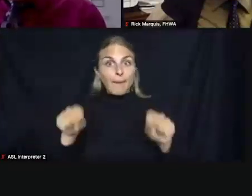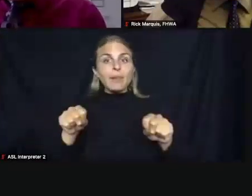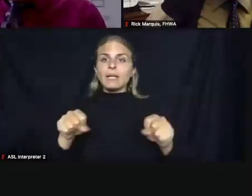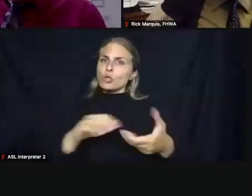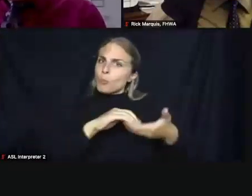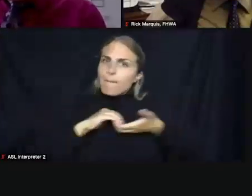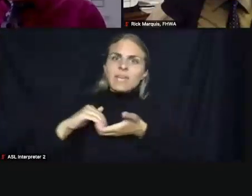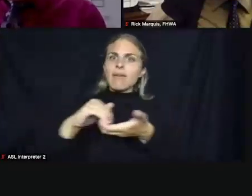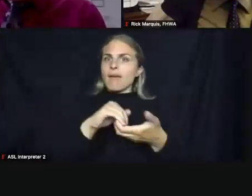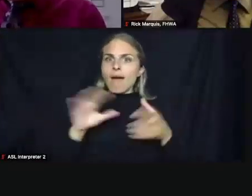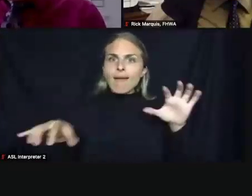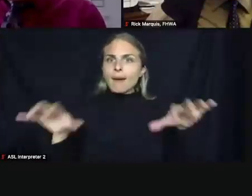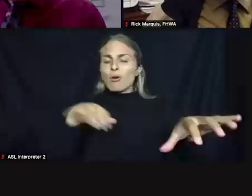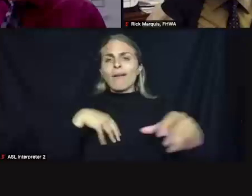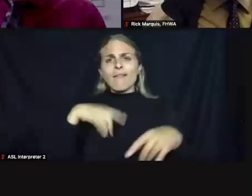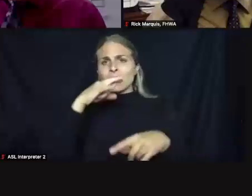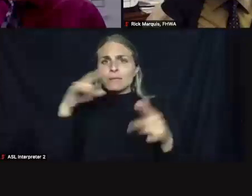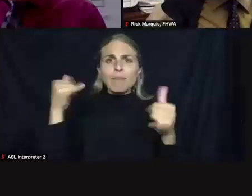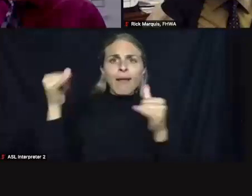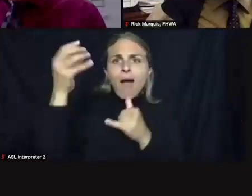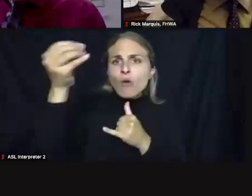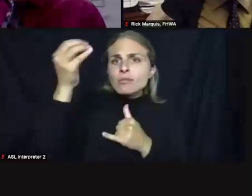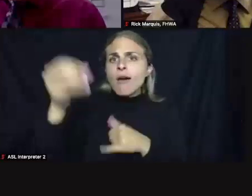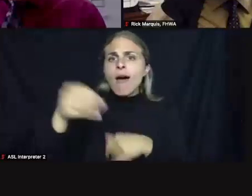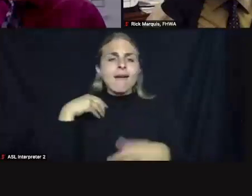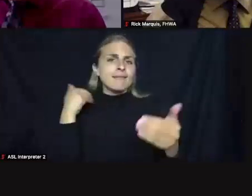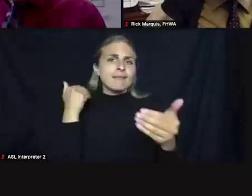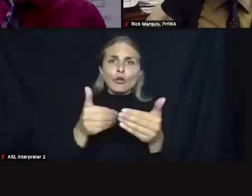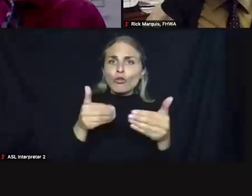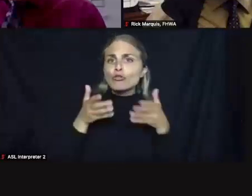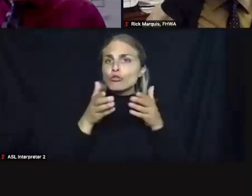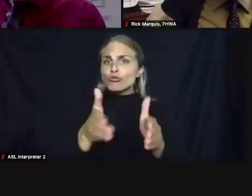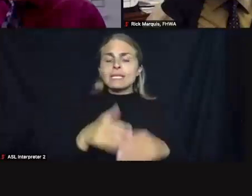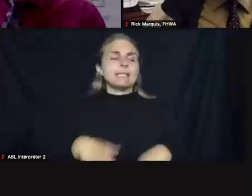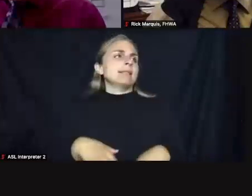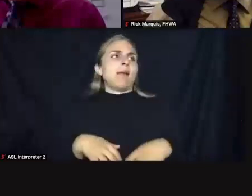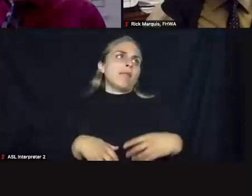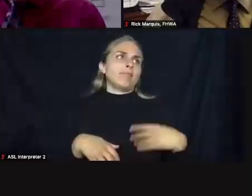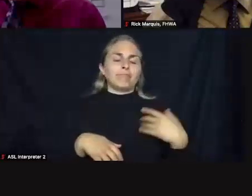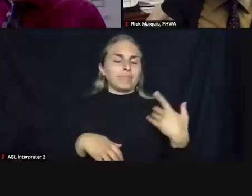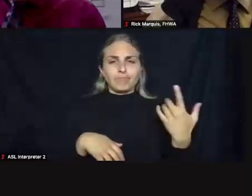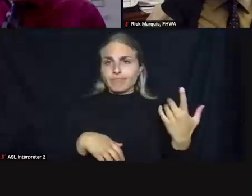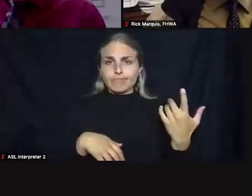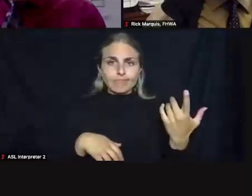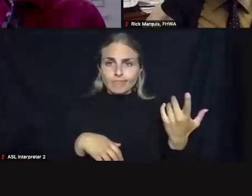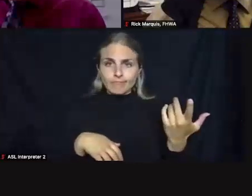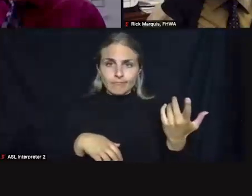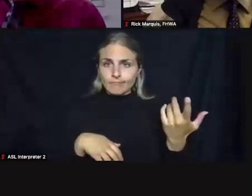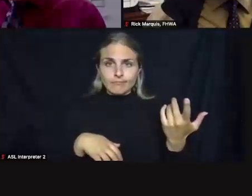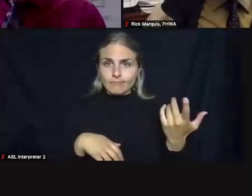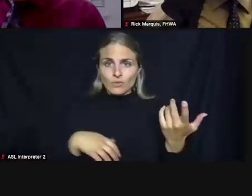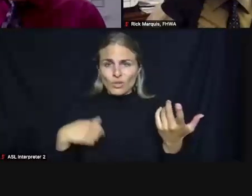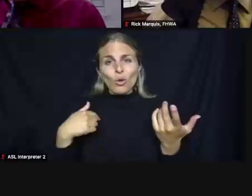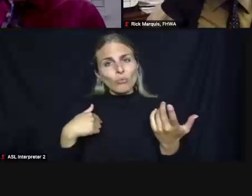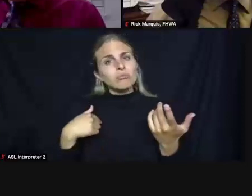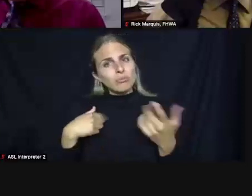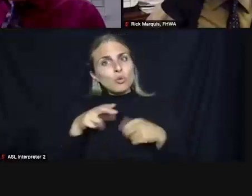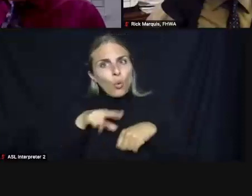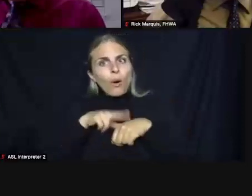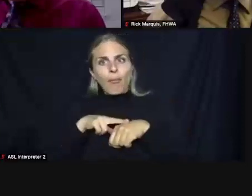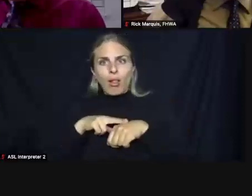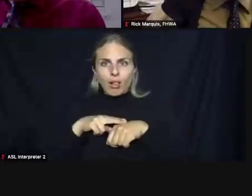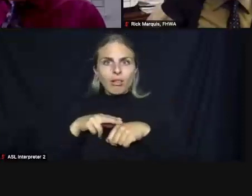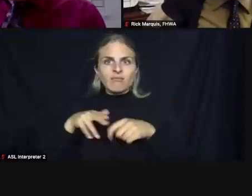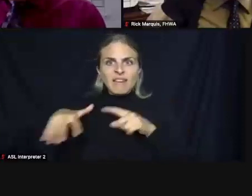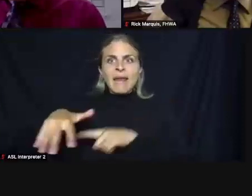y la posibilidad de restar como vecindario, tener niños jugando en la calle y todos esos